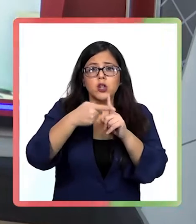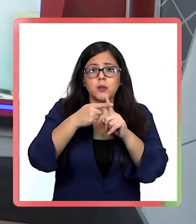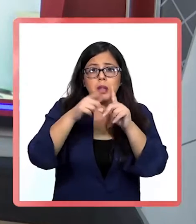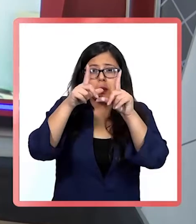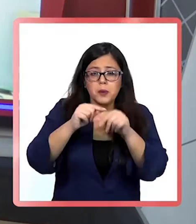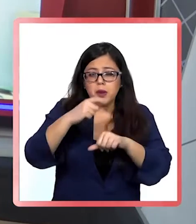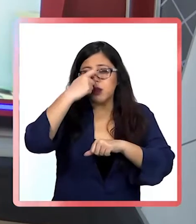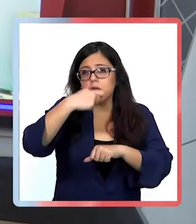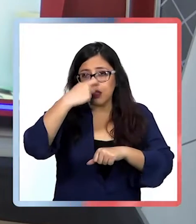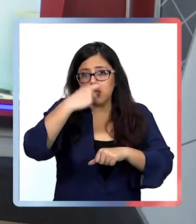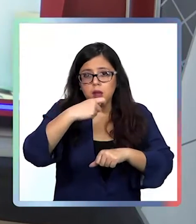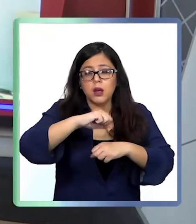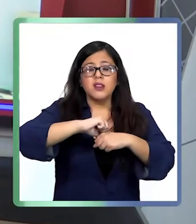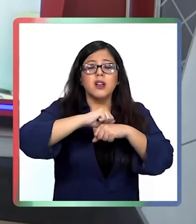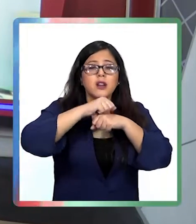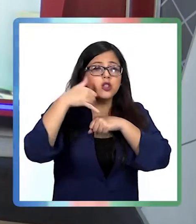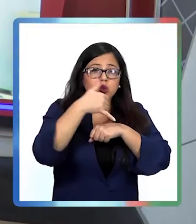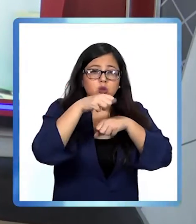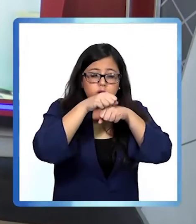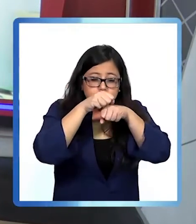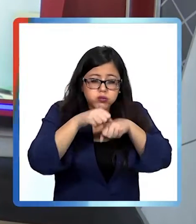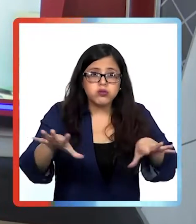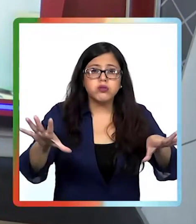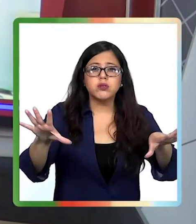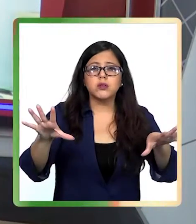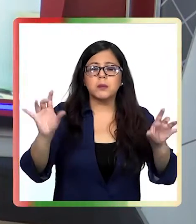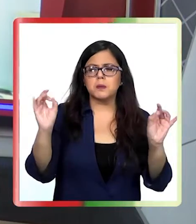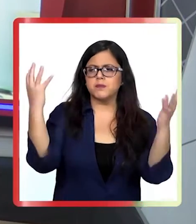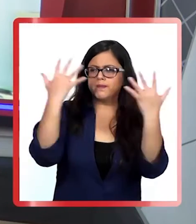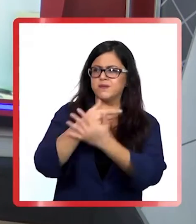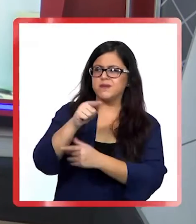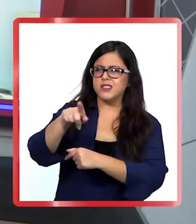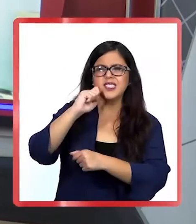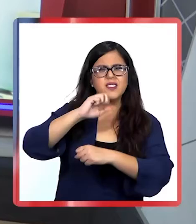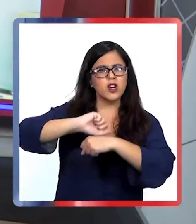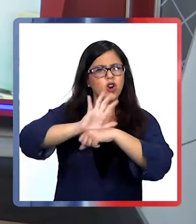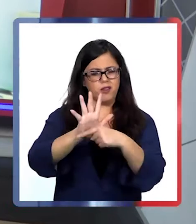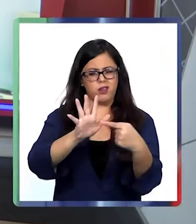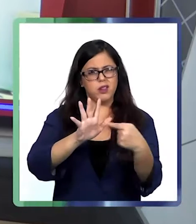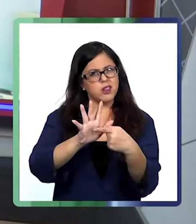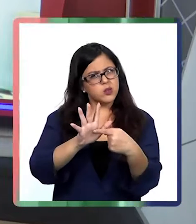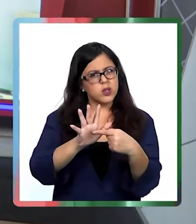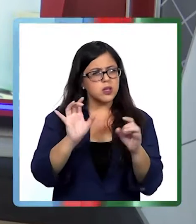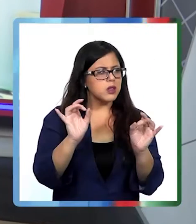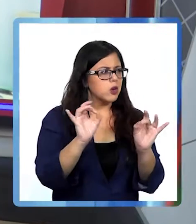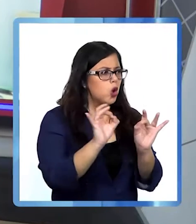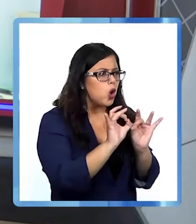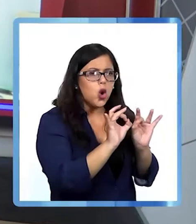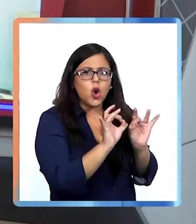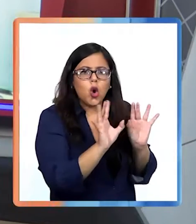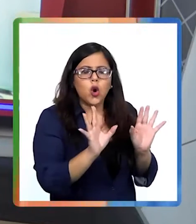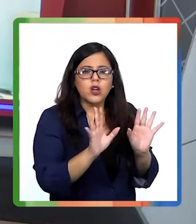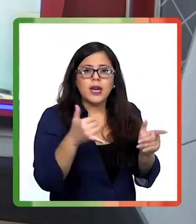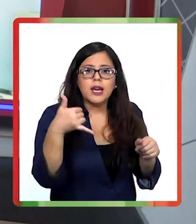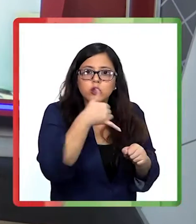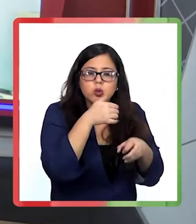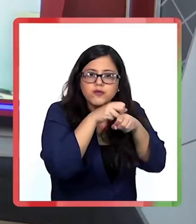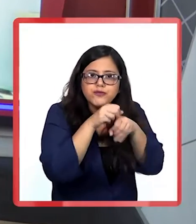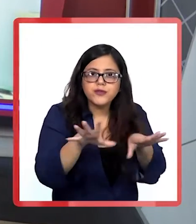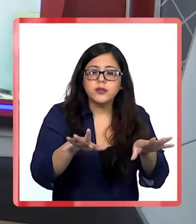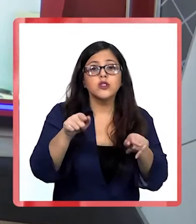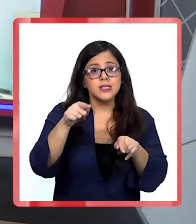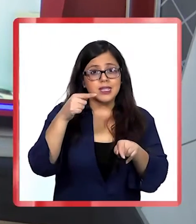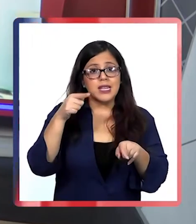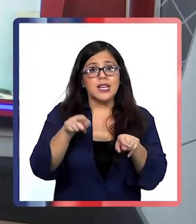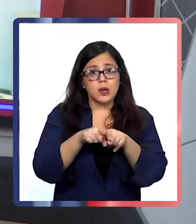probablemente con temperaturas más bajas, con gripe, con influenza, nos vamos a confundir, vamos a decir, a ver, ¿será un COVID-19? ¿Será una